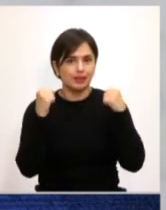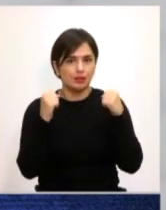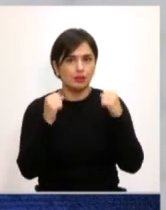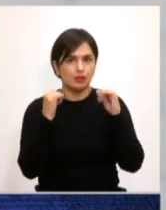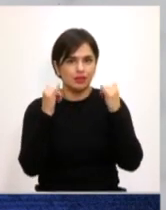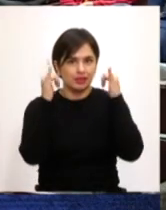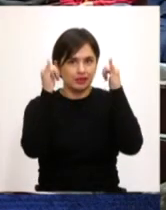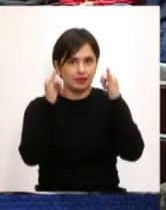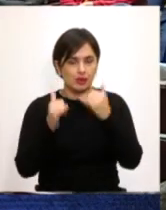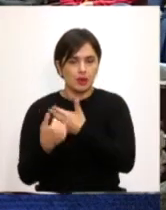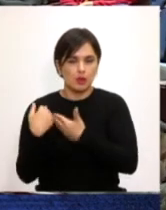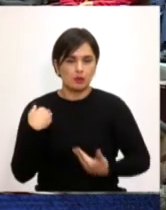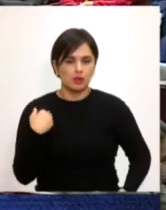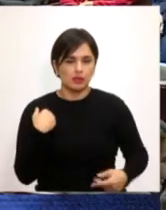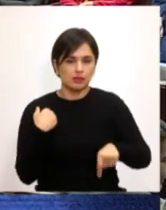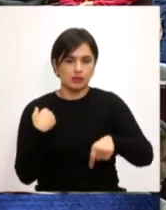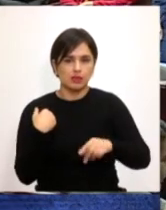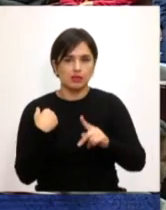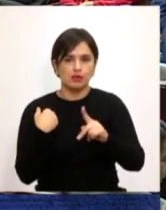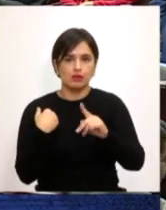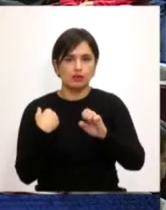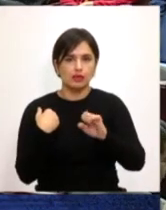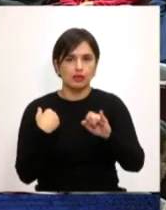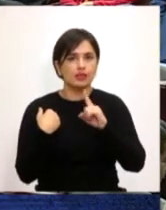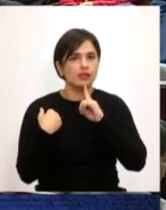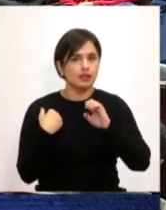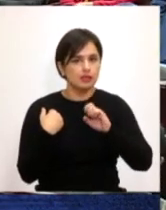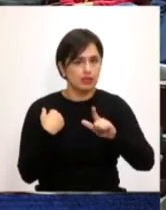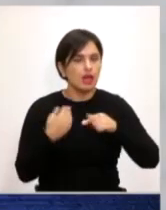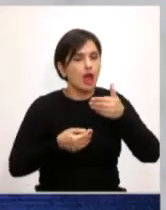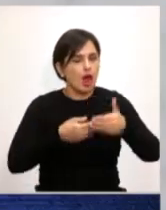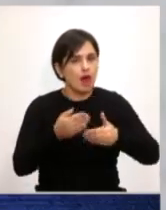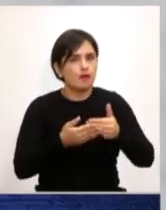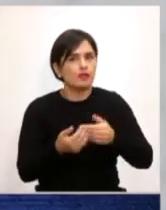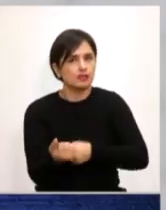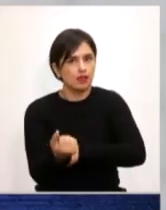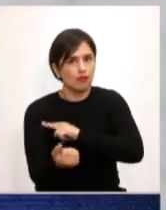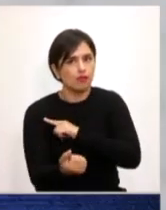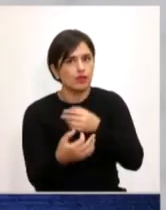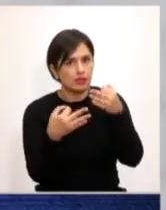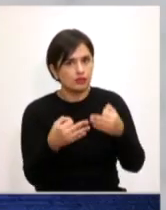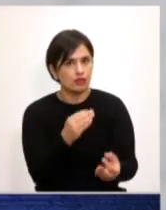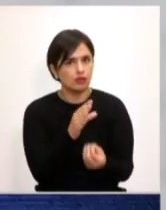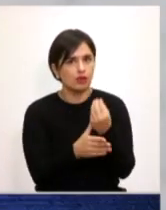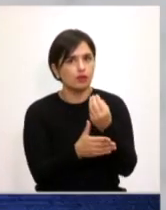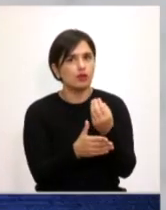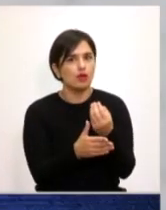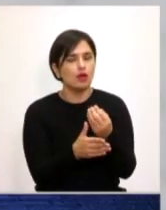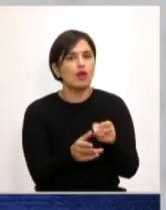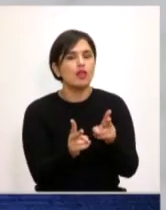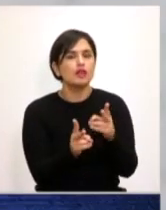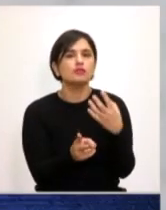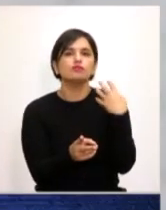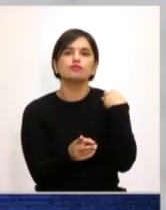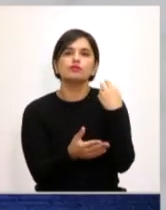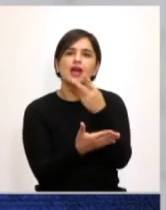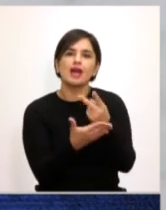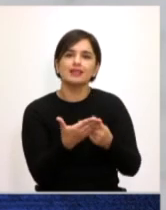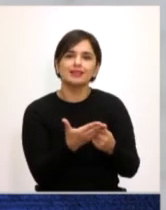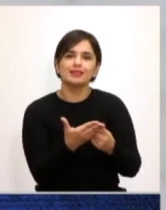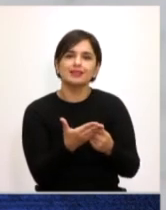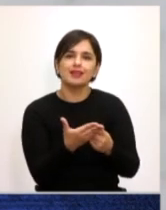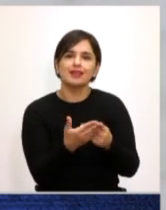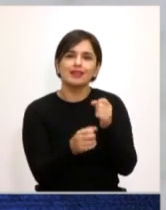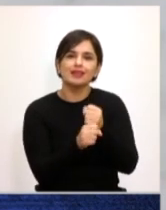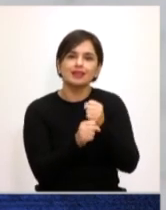que, presidida por el senador Sebastián Keitel, avanza firme en garantizar nuevos derechos de autor para artistas y creadores de